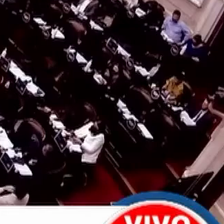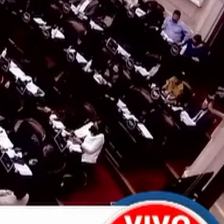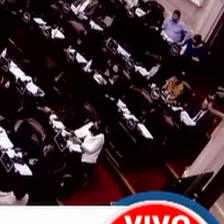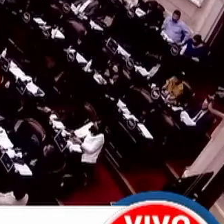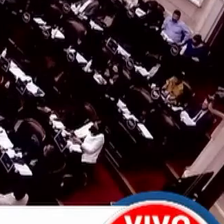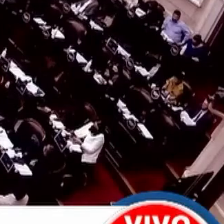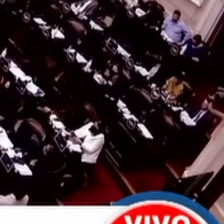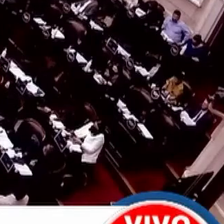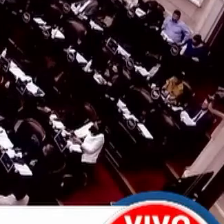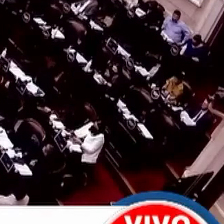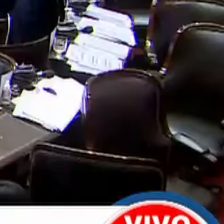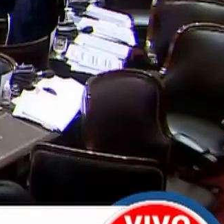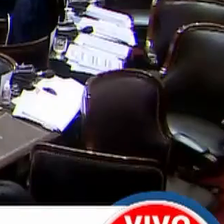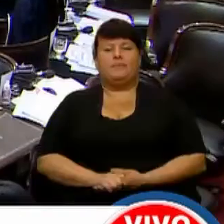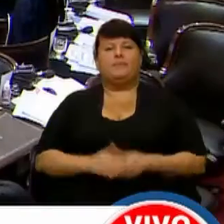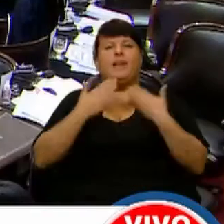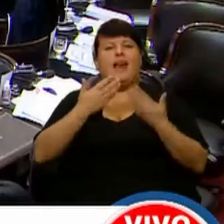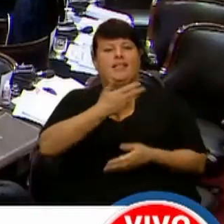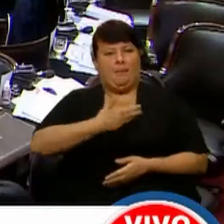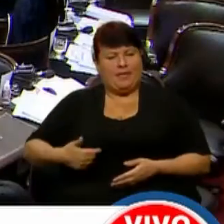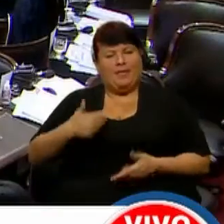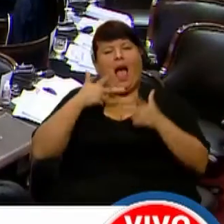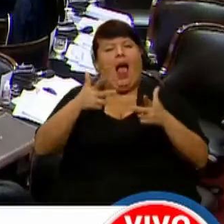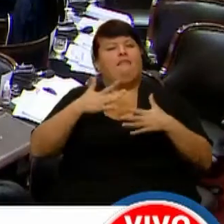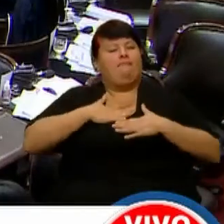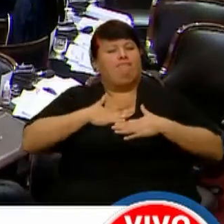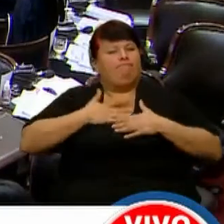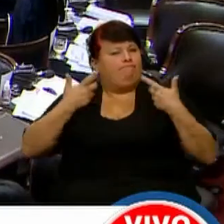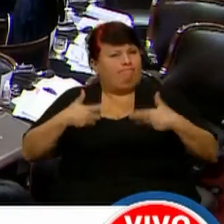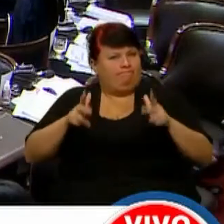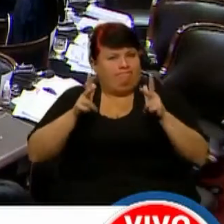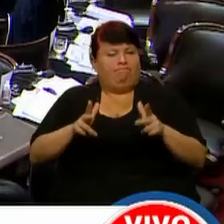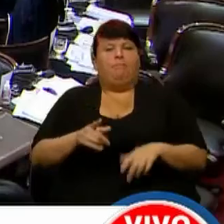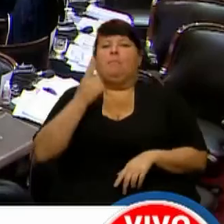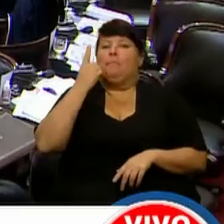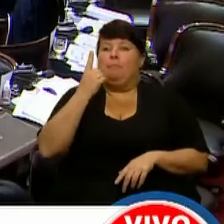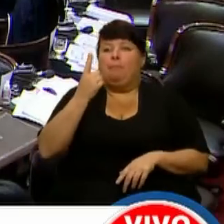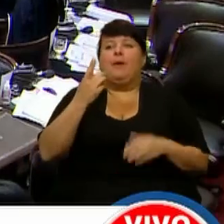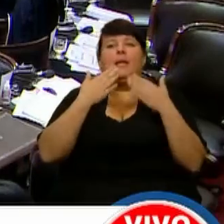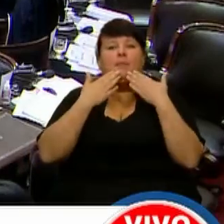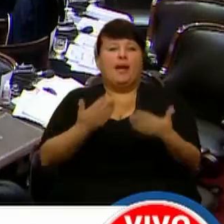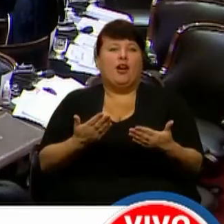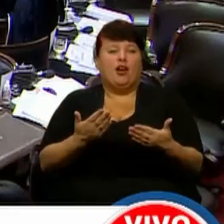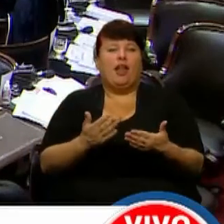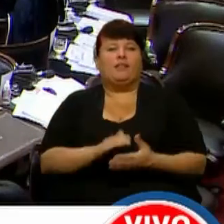Gracias, presidente. Voy a hablar con el corazón. Primero tengo que agradecer